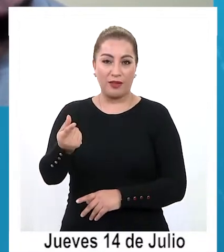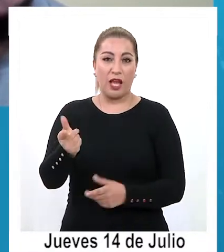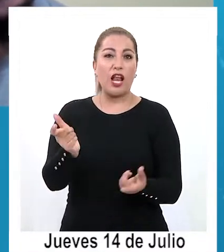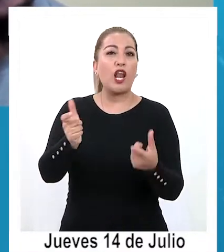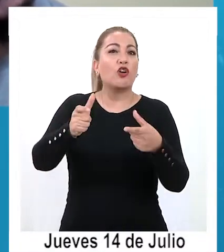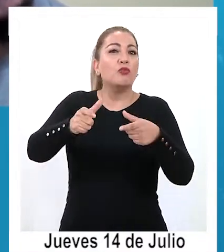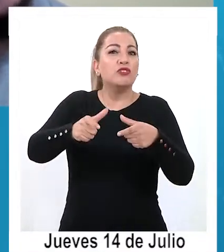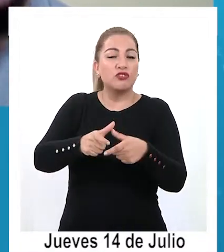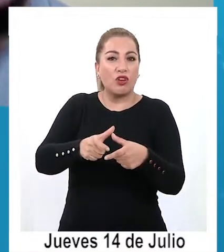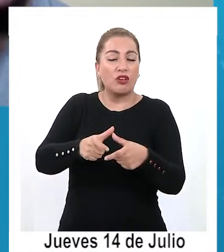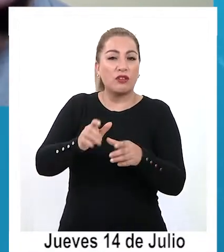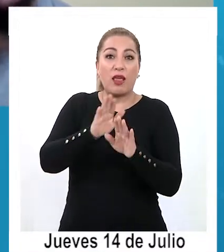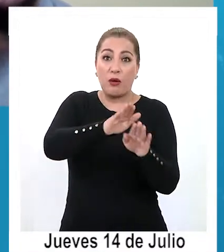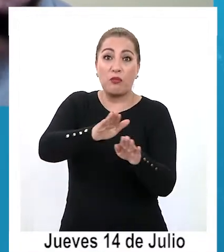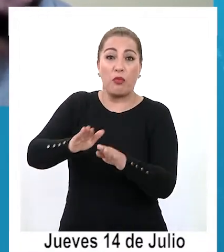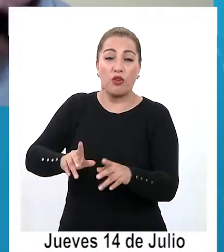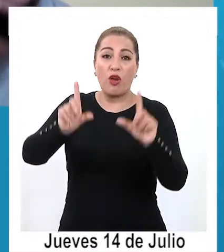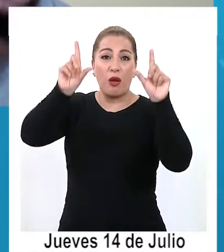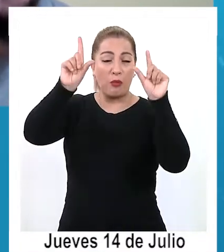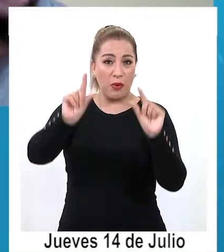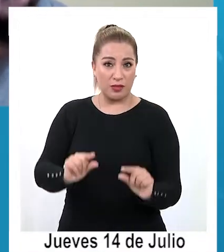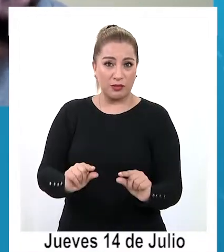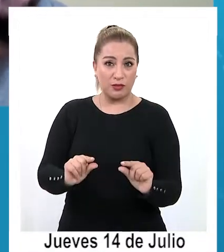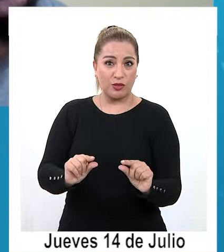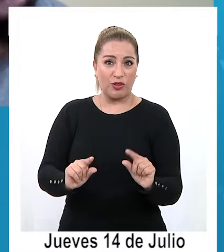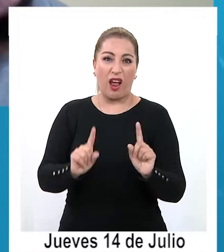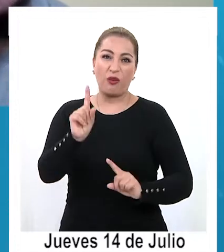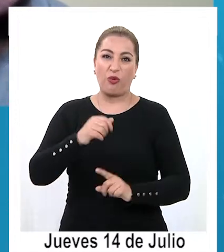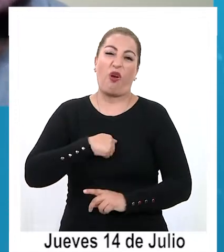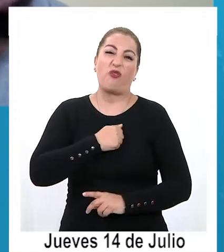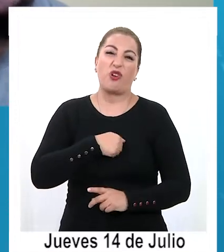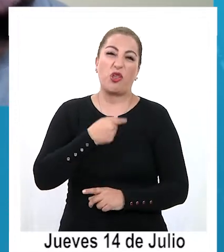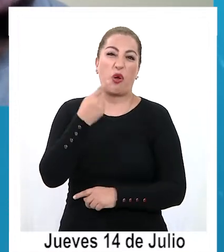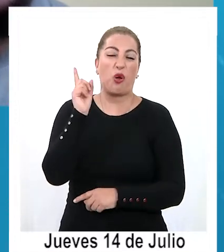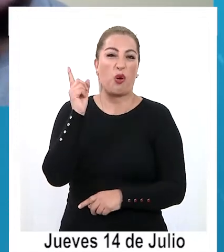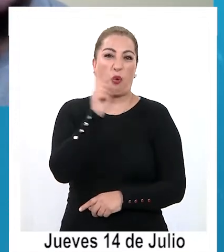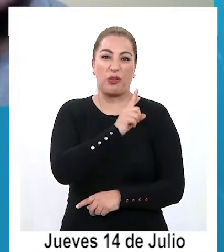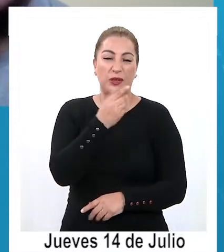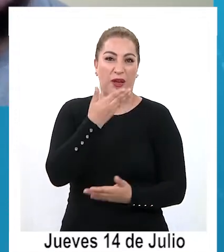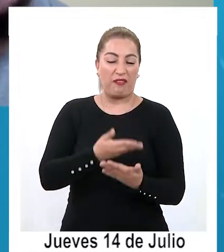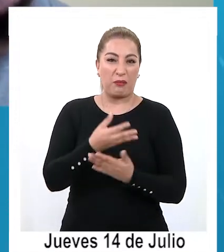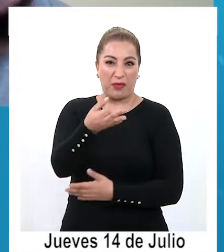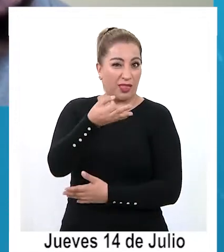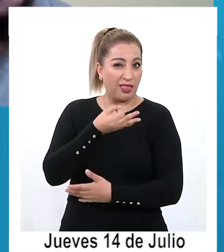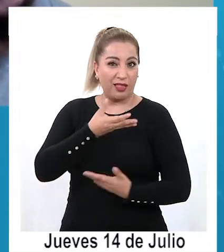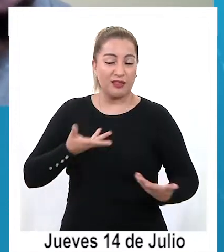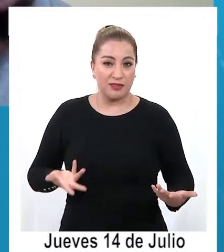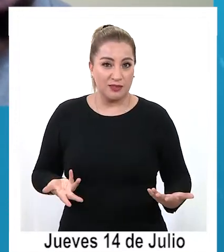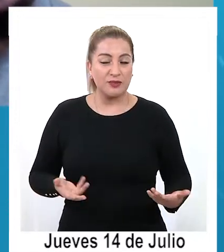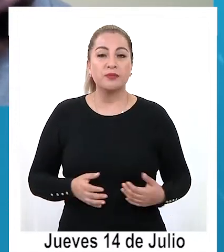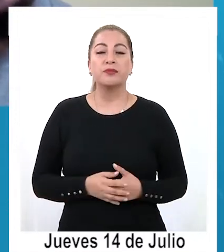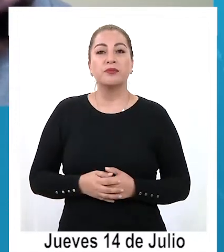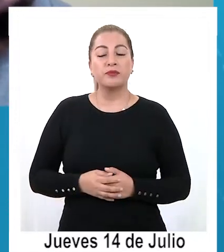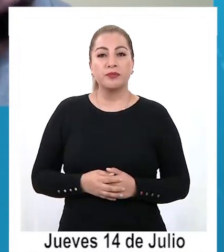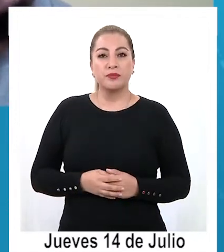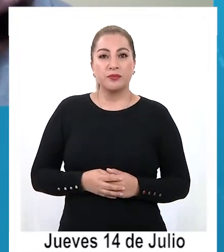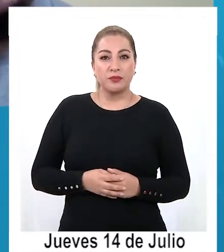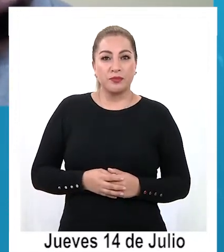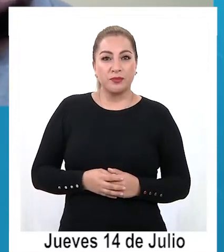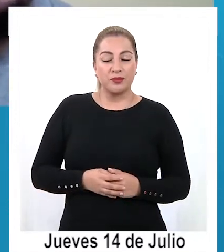de Armonización para reducir eso tedioso que usted señalaba la última vez que conversamos? Sí,